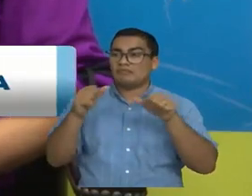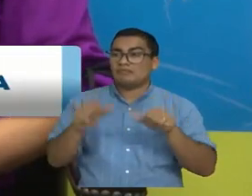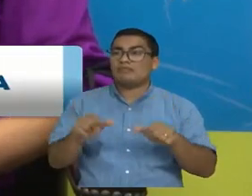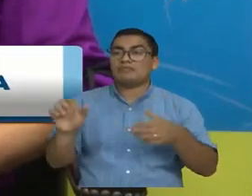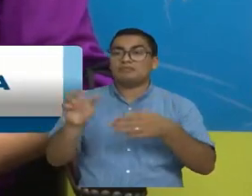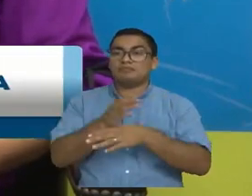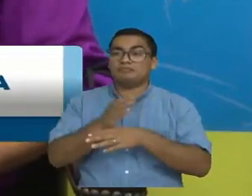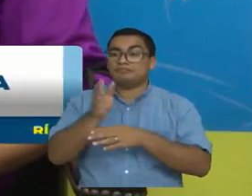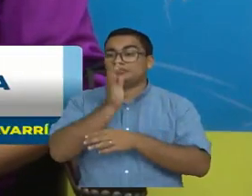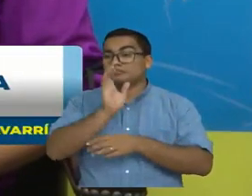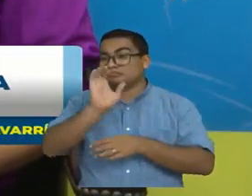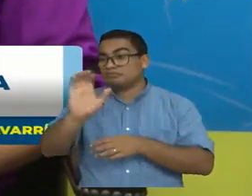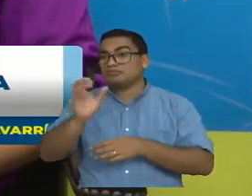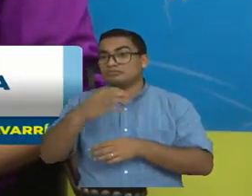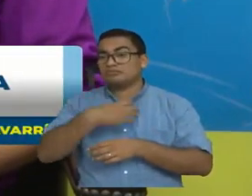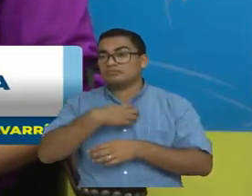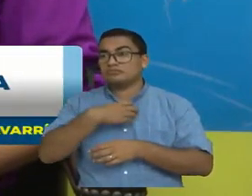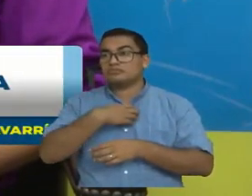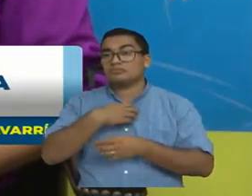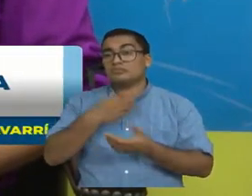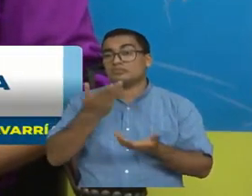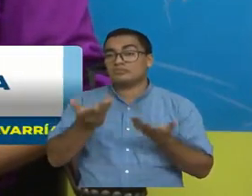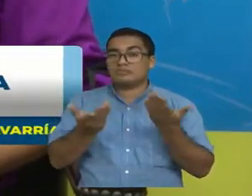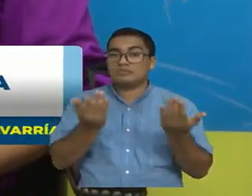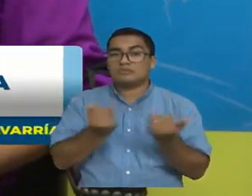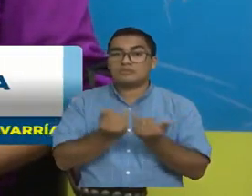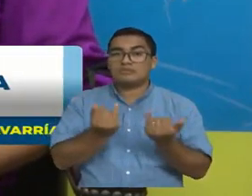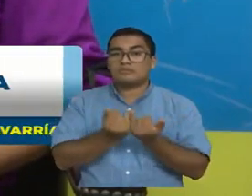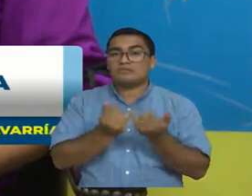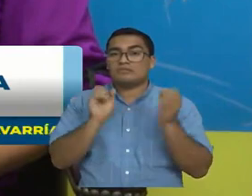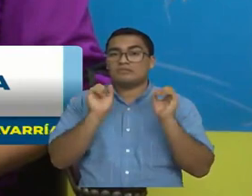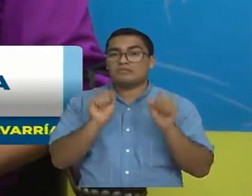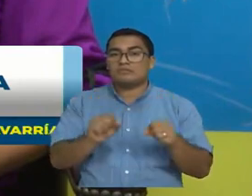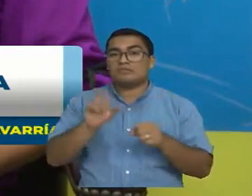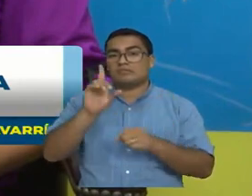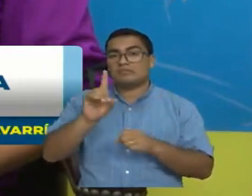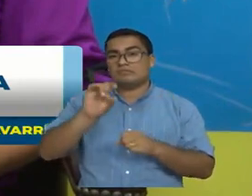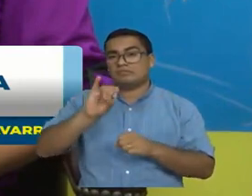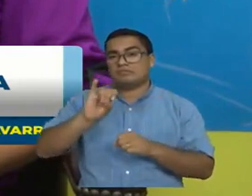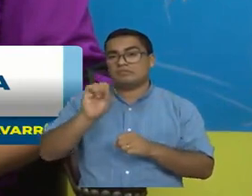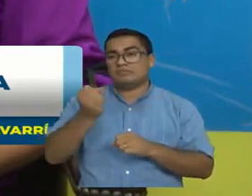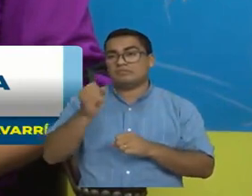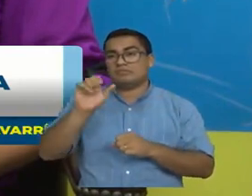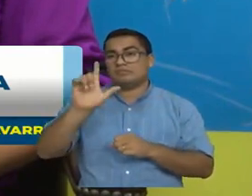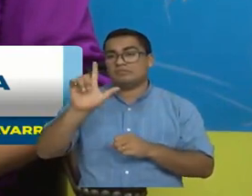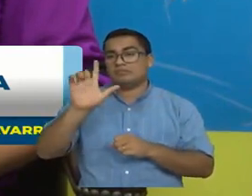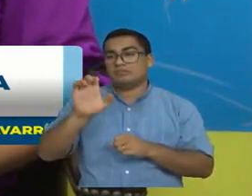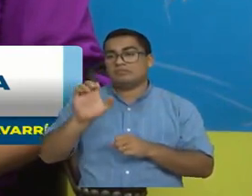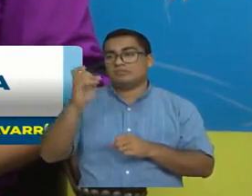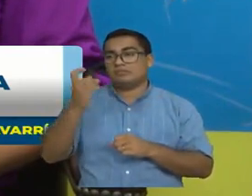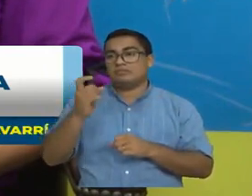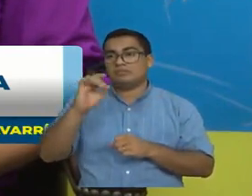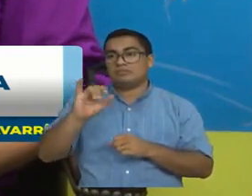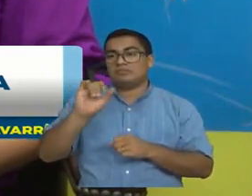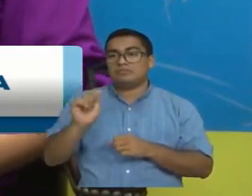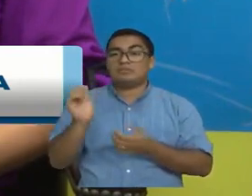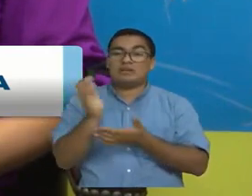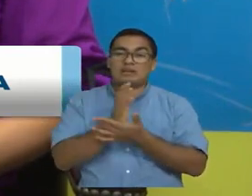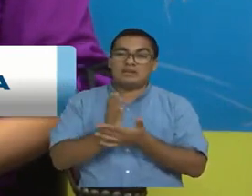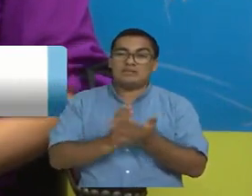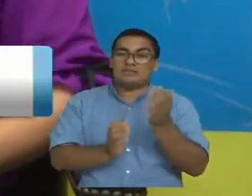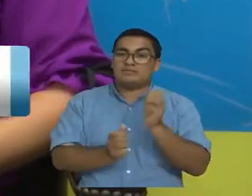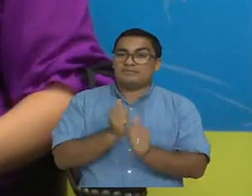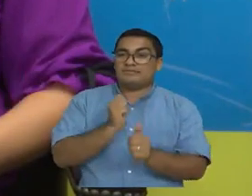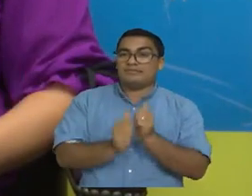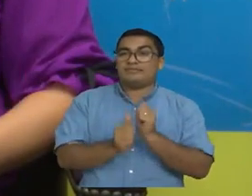niño presenta, porque también se puede producir dislexia con algunos trastornos motores. Es decir, en la